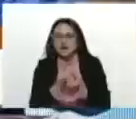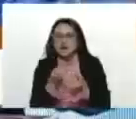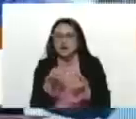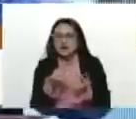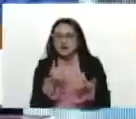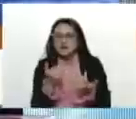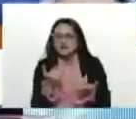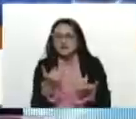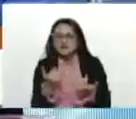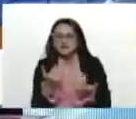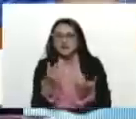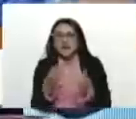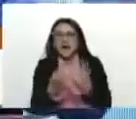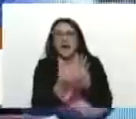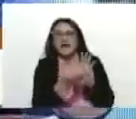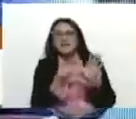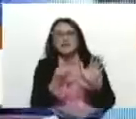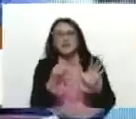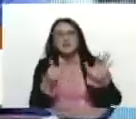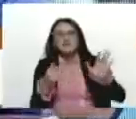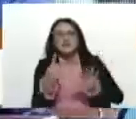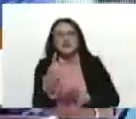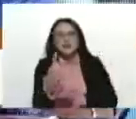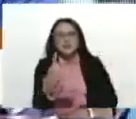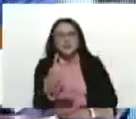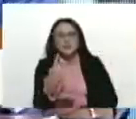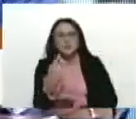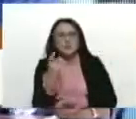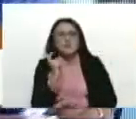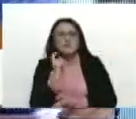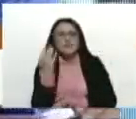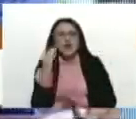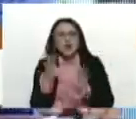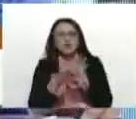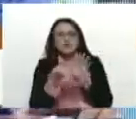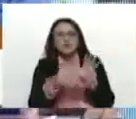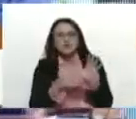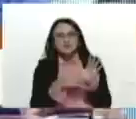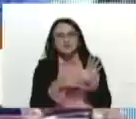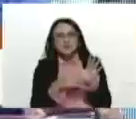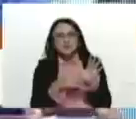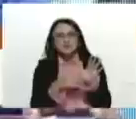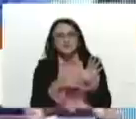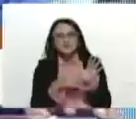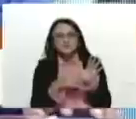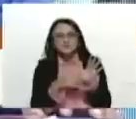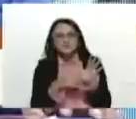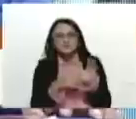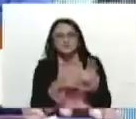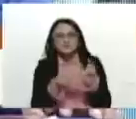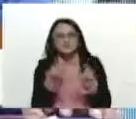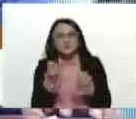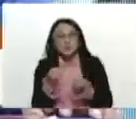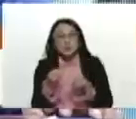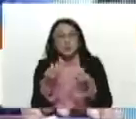grado de afinidad creo en el artículo 61 de esa de esa vieja constitución en un uno de los numerales